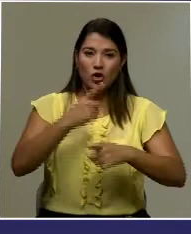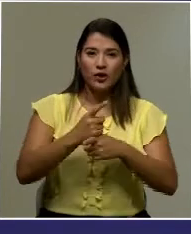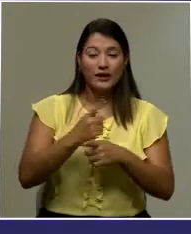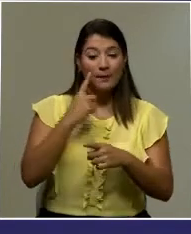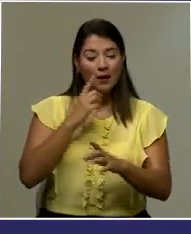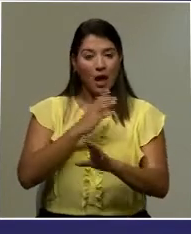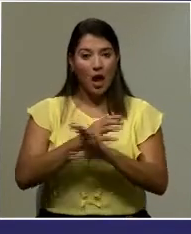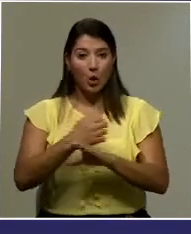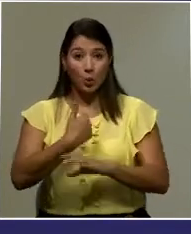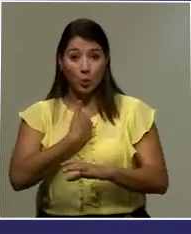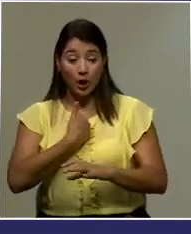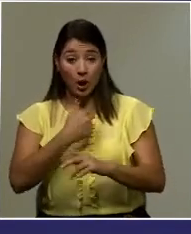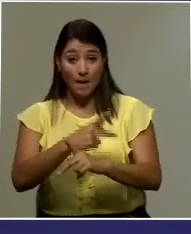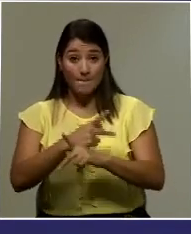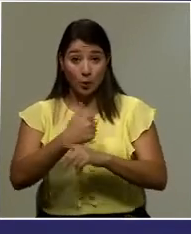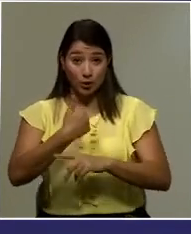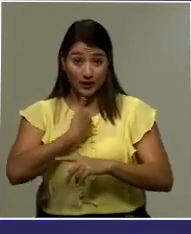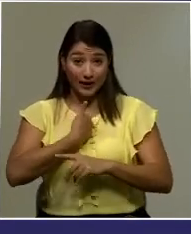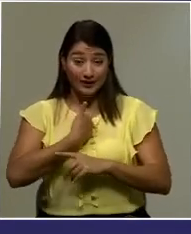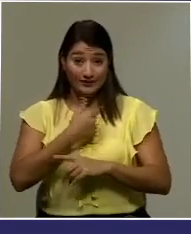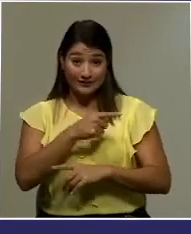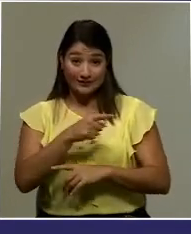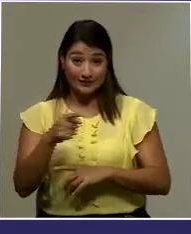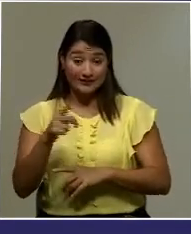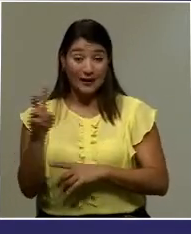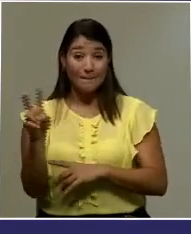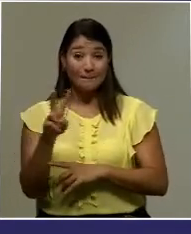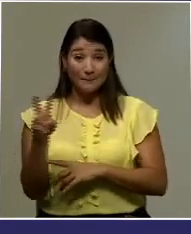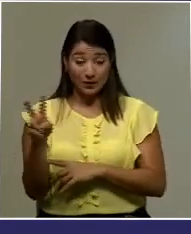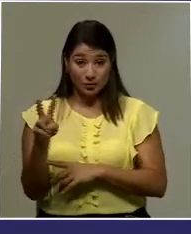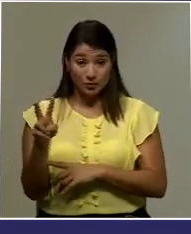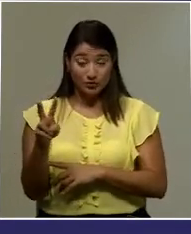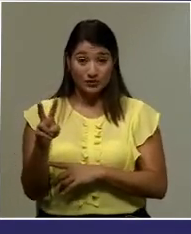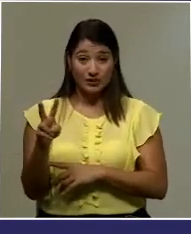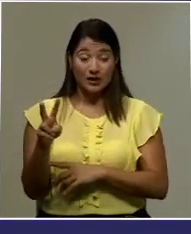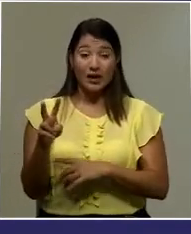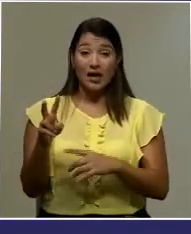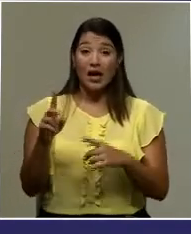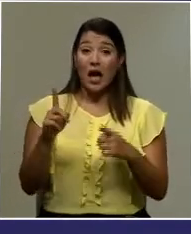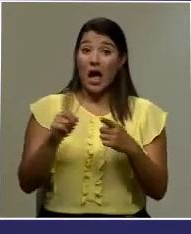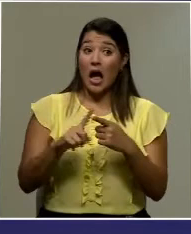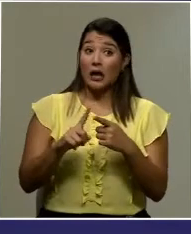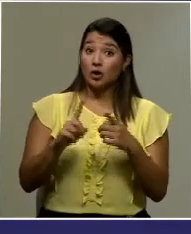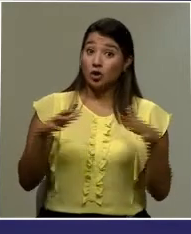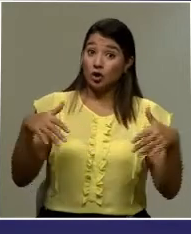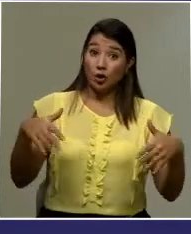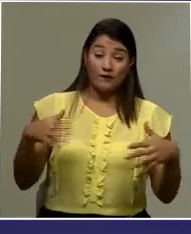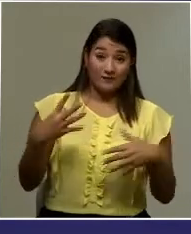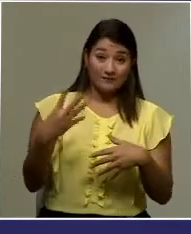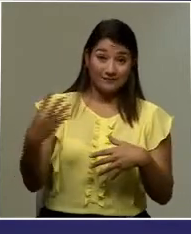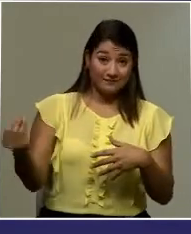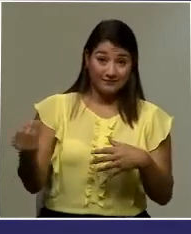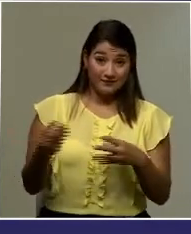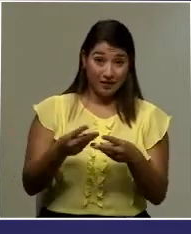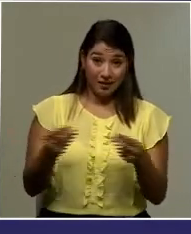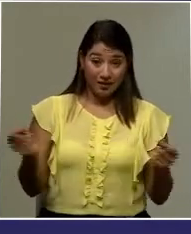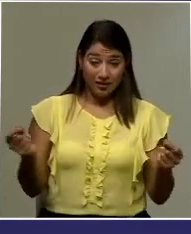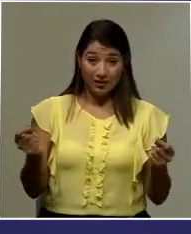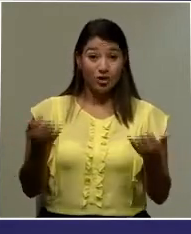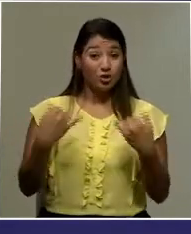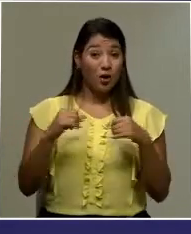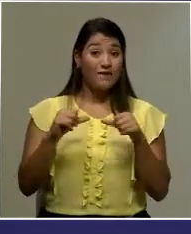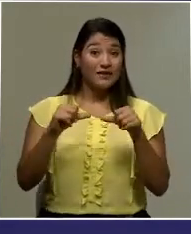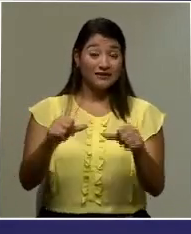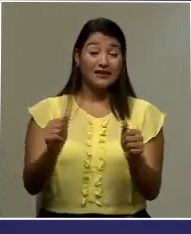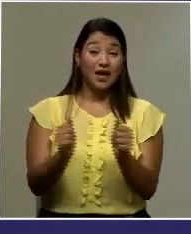para protegernos de este virus que por el momento no se va a ir tan fácil, va a continuar con